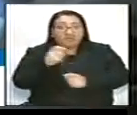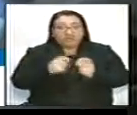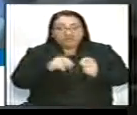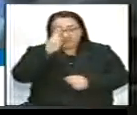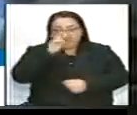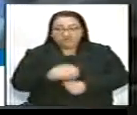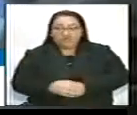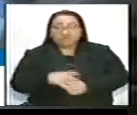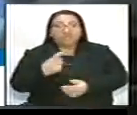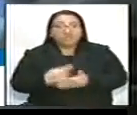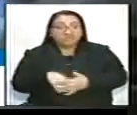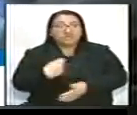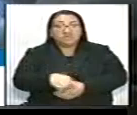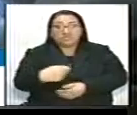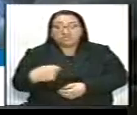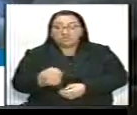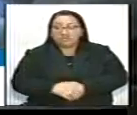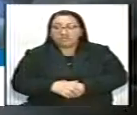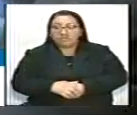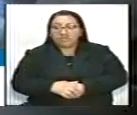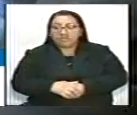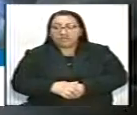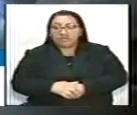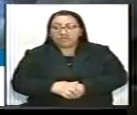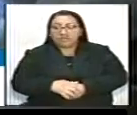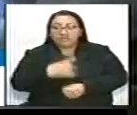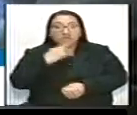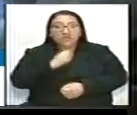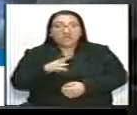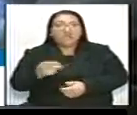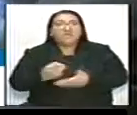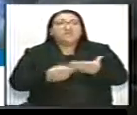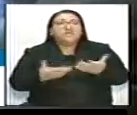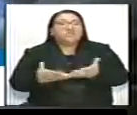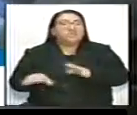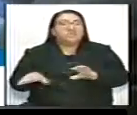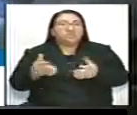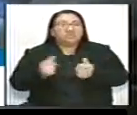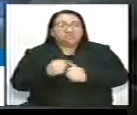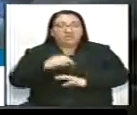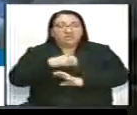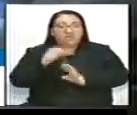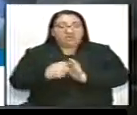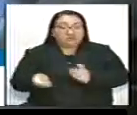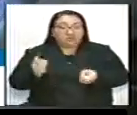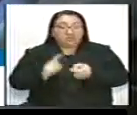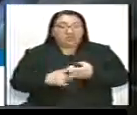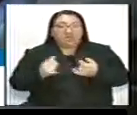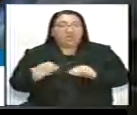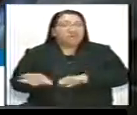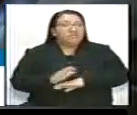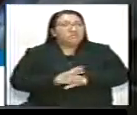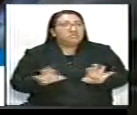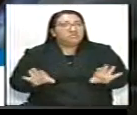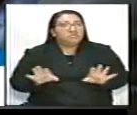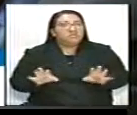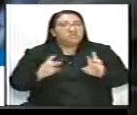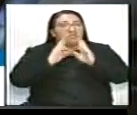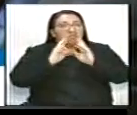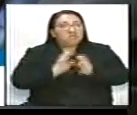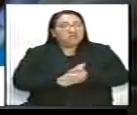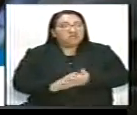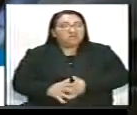peruanos, ha pagado para que les digan a ellos qué cosa hacer con ese proyecto, y al día de hoy no hay, presidente, una